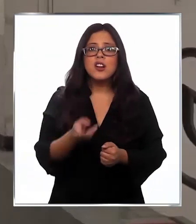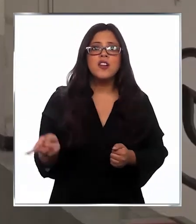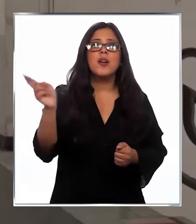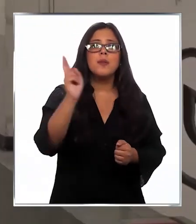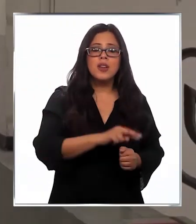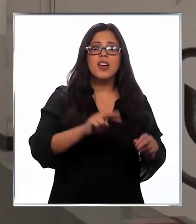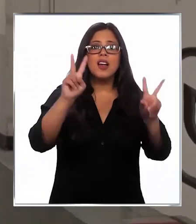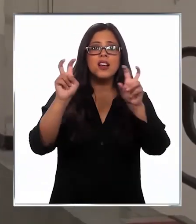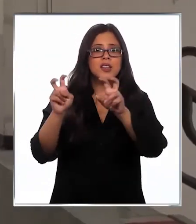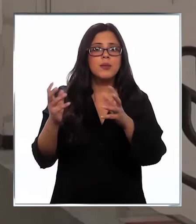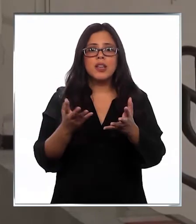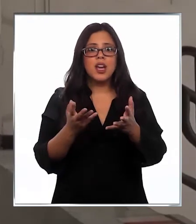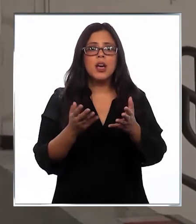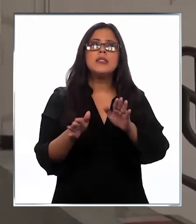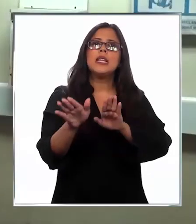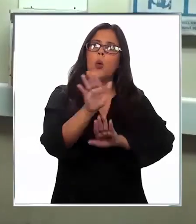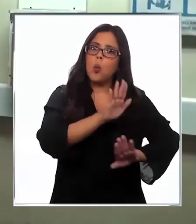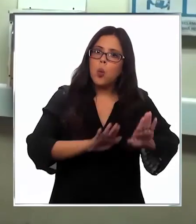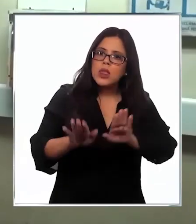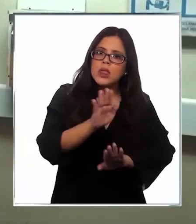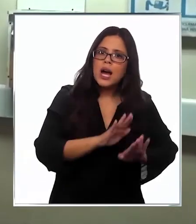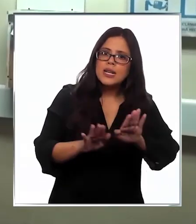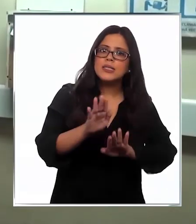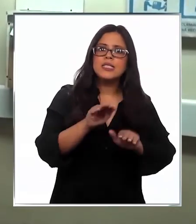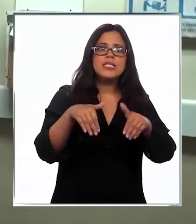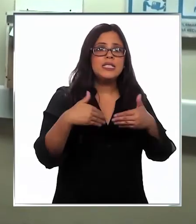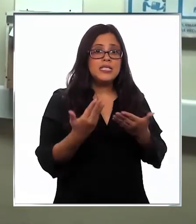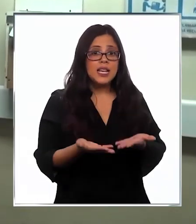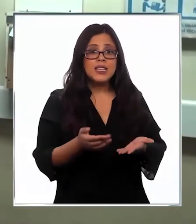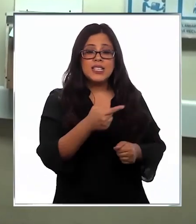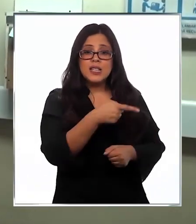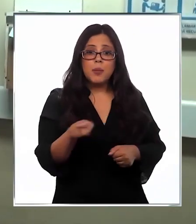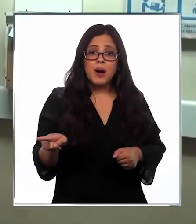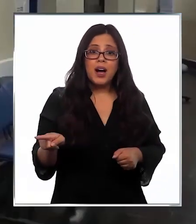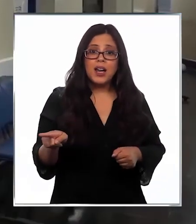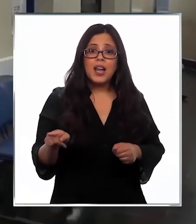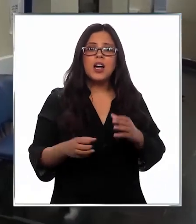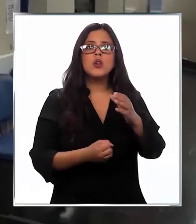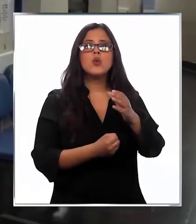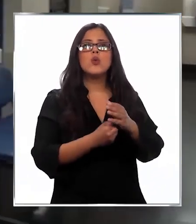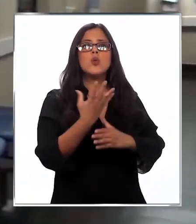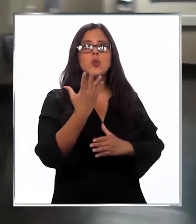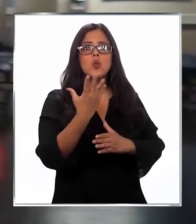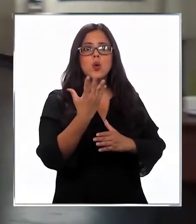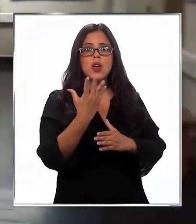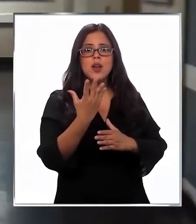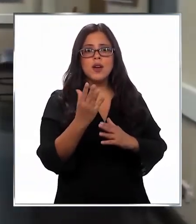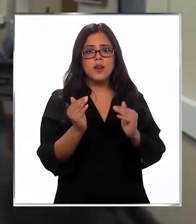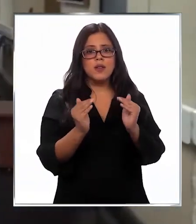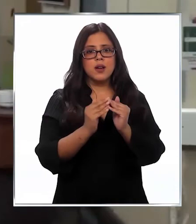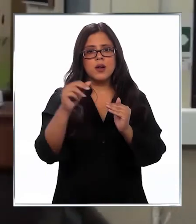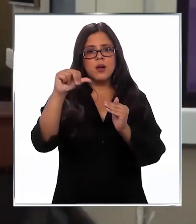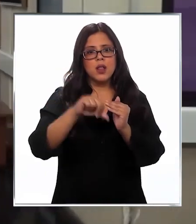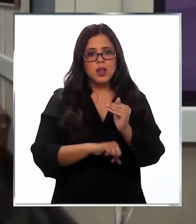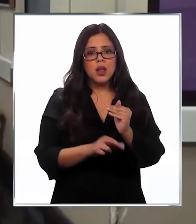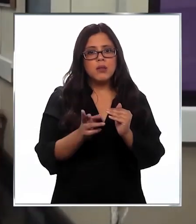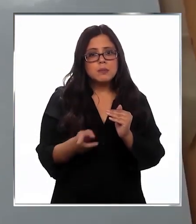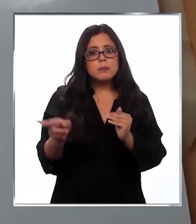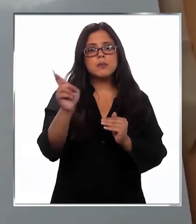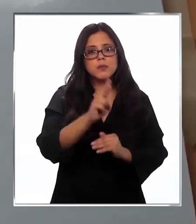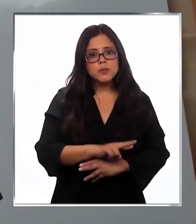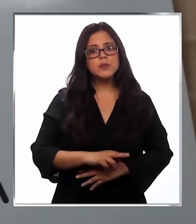reiterativo el llamado preventivo, más aún si la comuna comenzó durante esta semana un nuevo periodo de cuarentena.